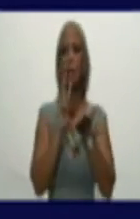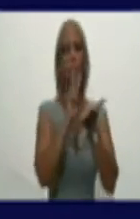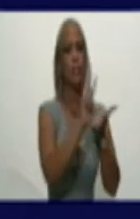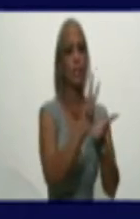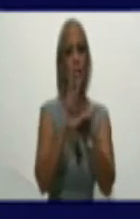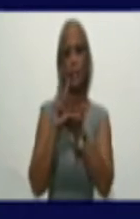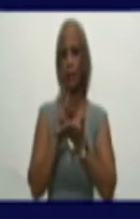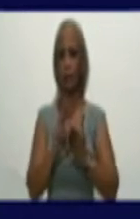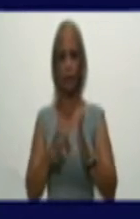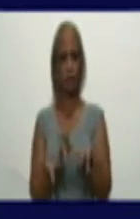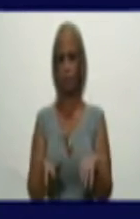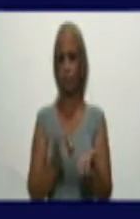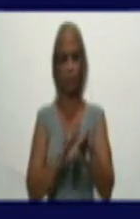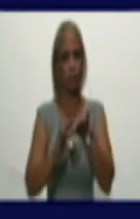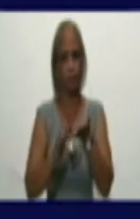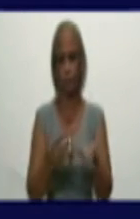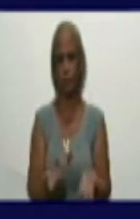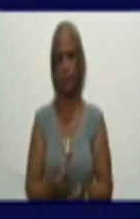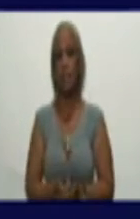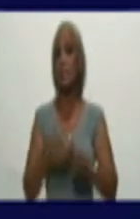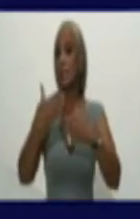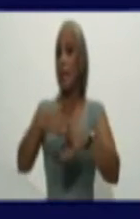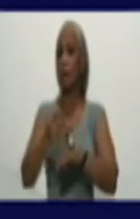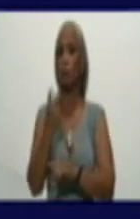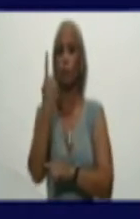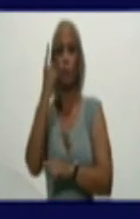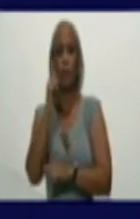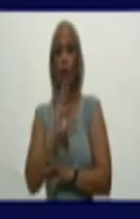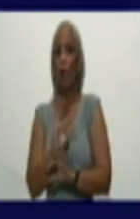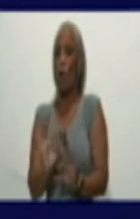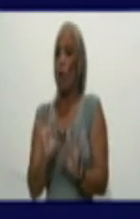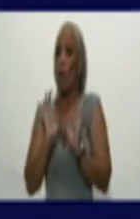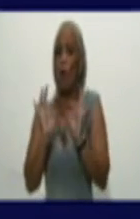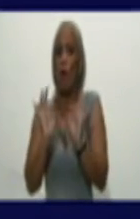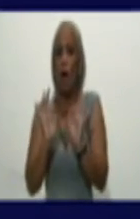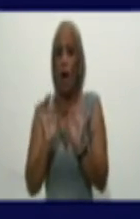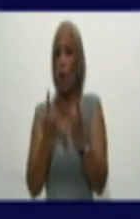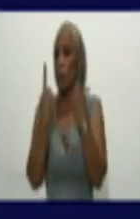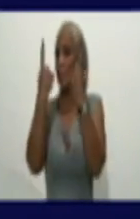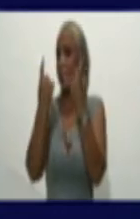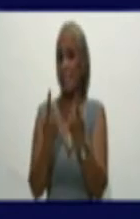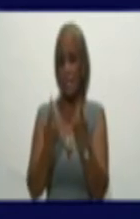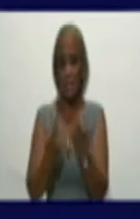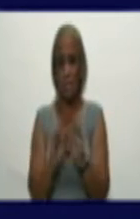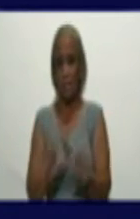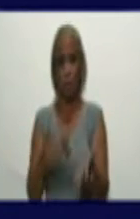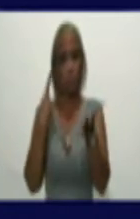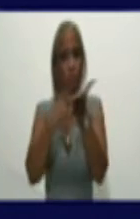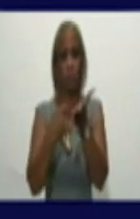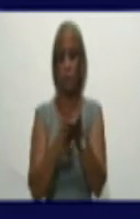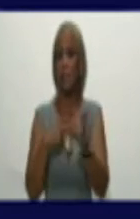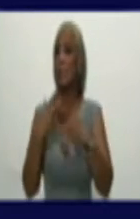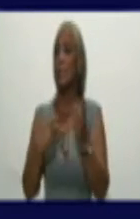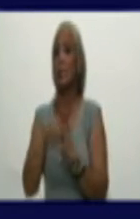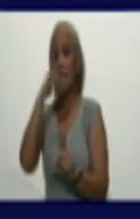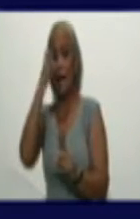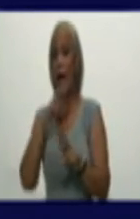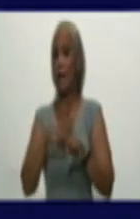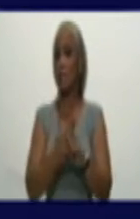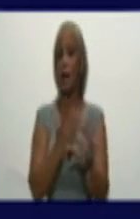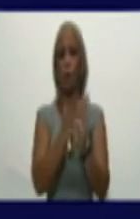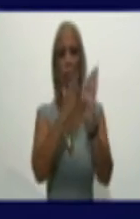manera innecesaria, en salir a la calle a lo estrictamente necesario. Y si tenemos que hacer una cola, pues